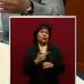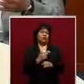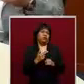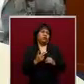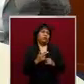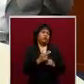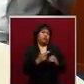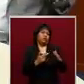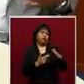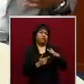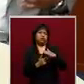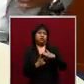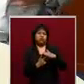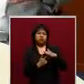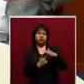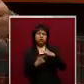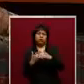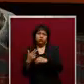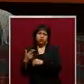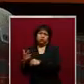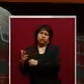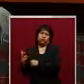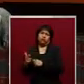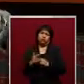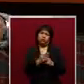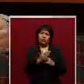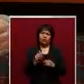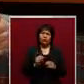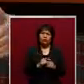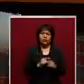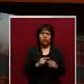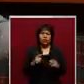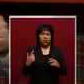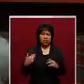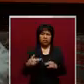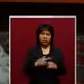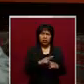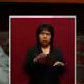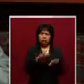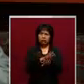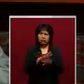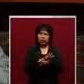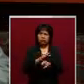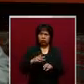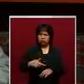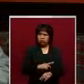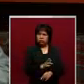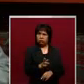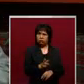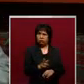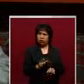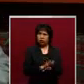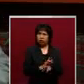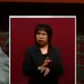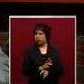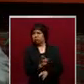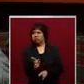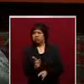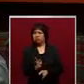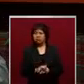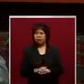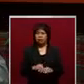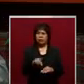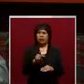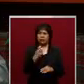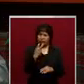fue tan grande que hubo deslaves de los cerros y el río cambió de rumbo, cambió de dirección.